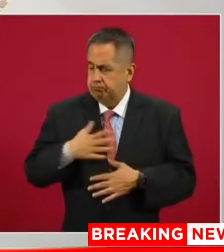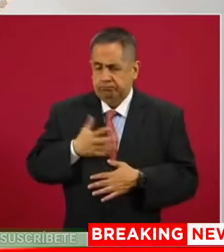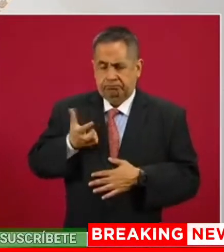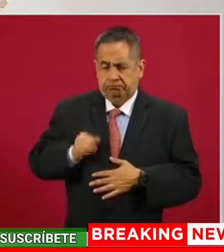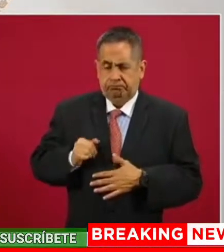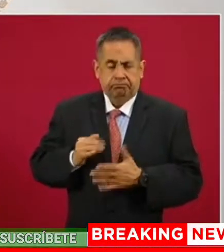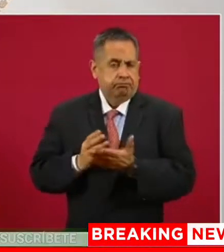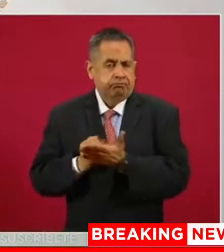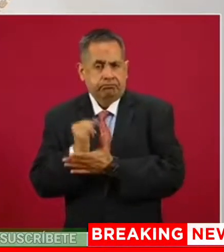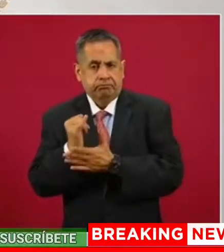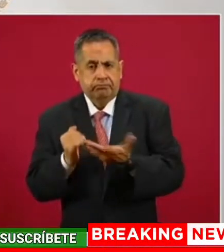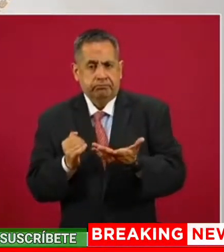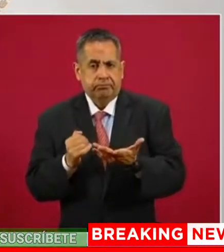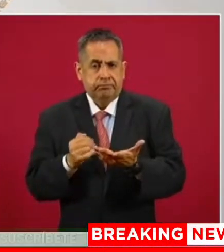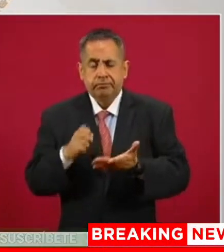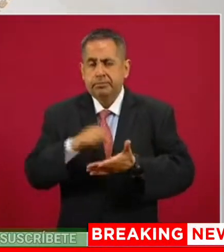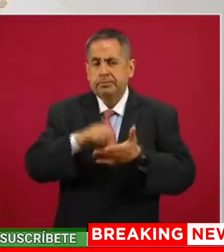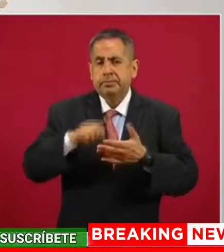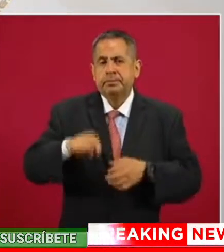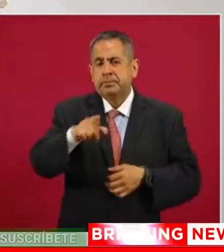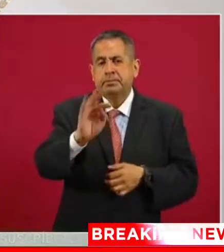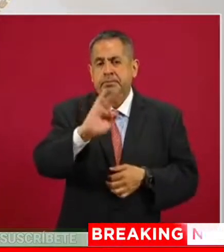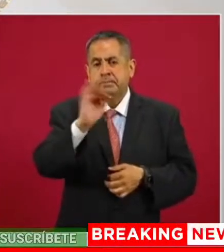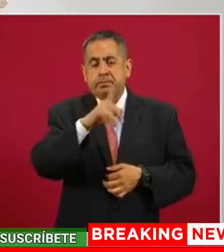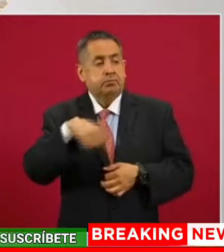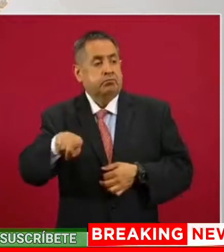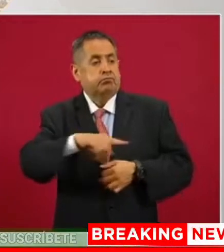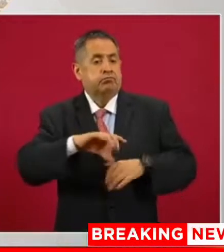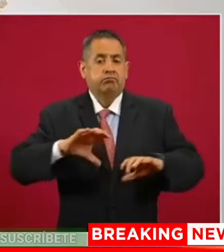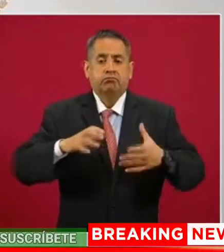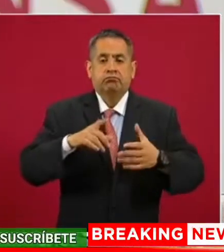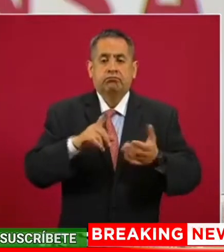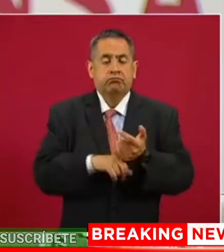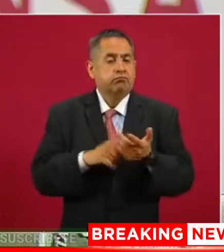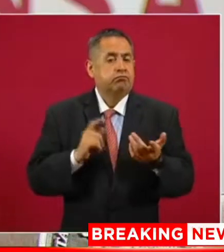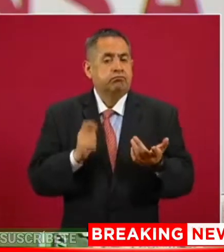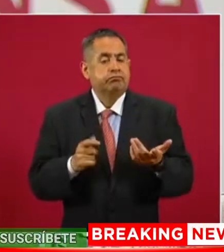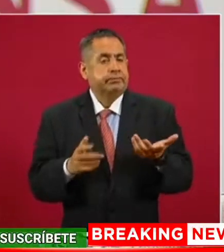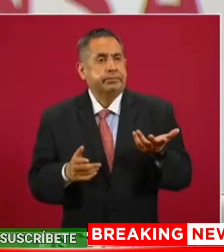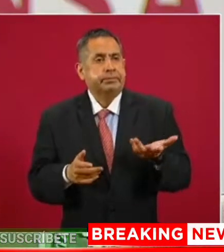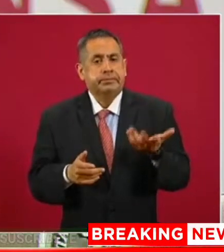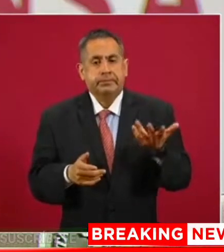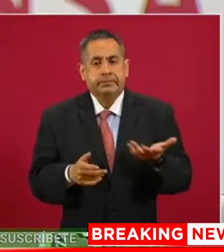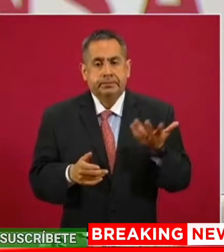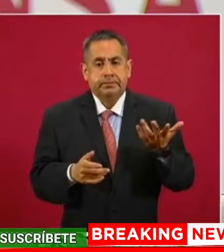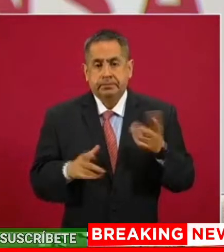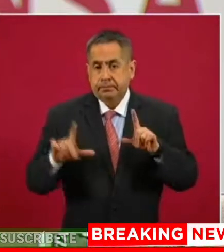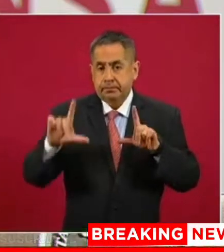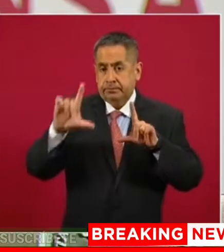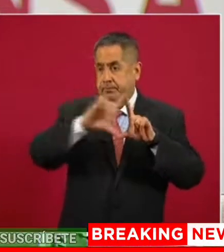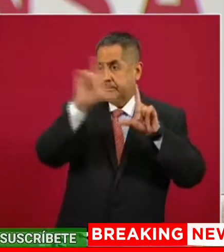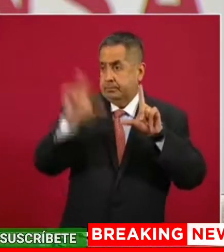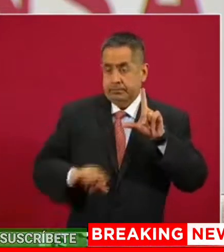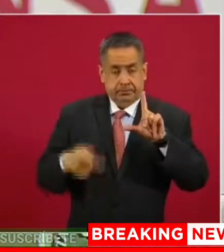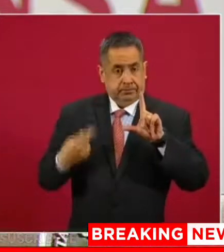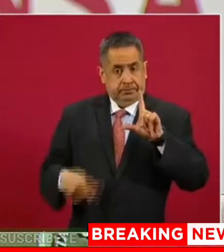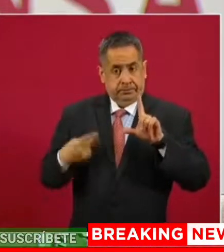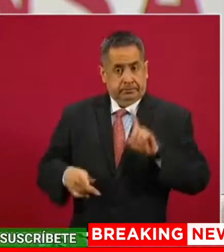tratando asuntos de interés nacional